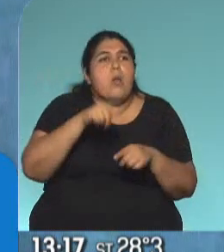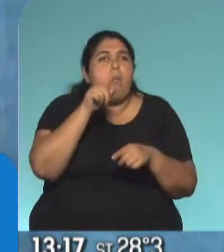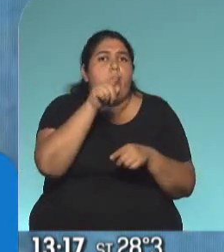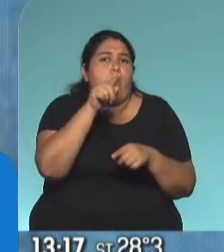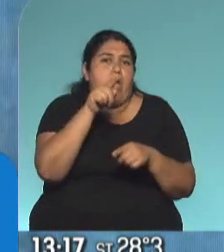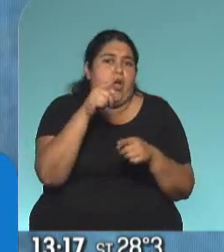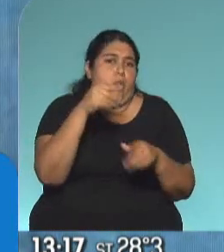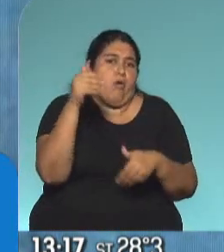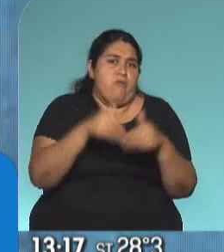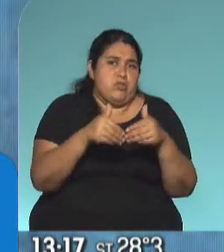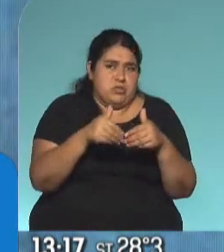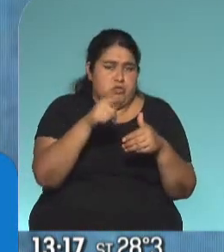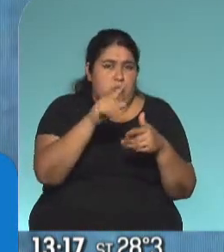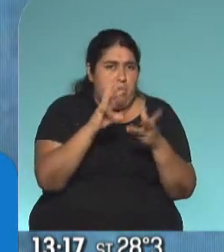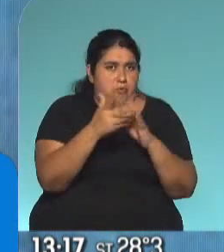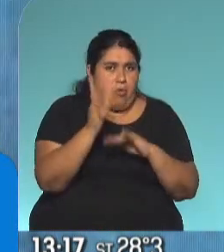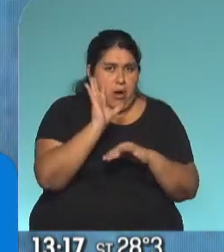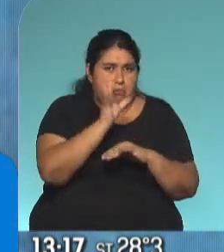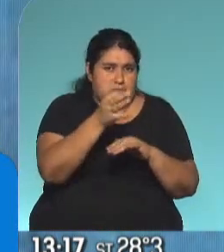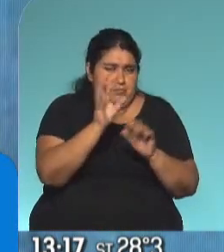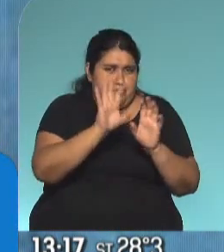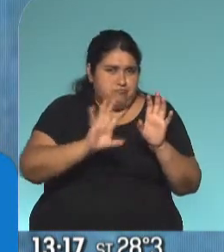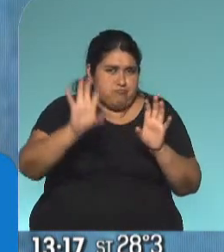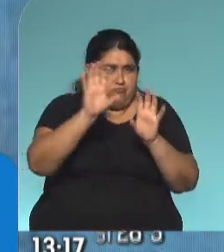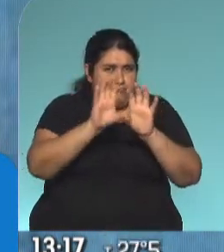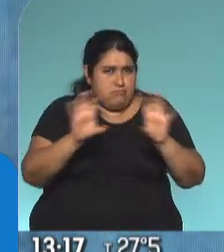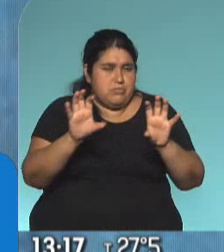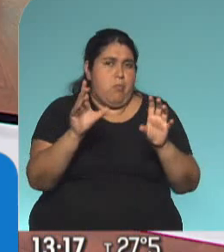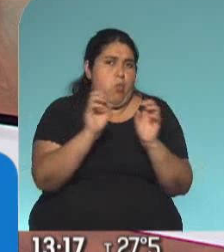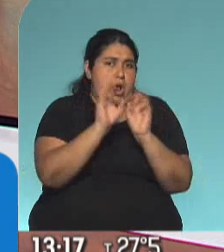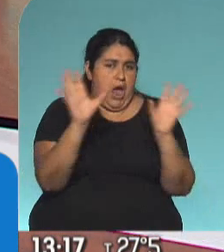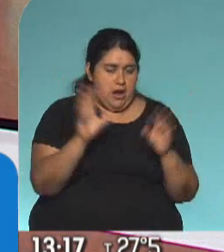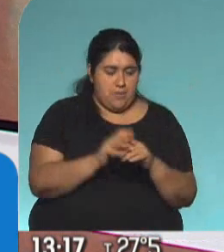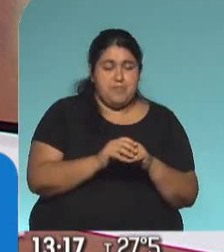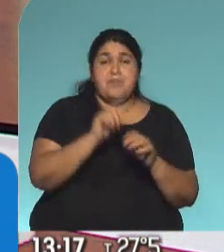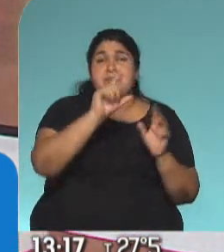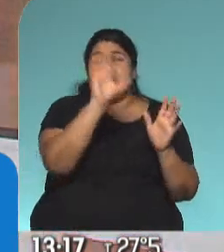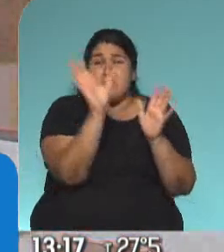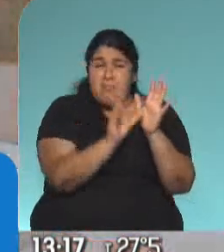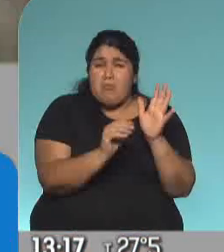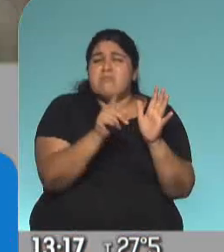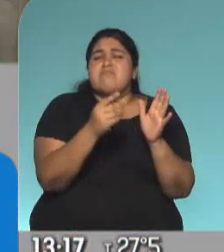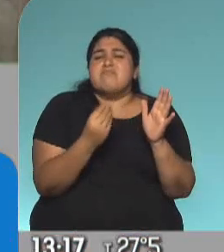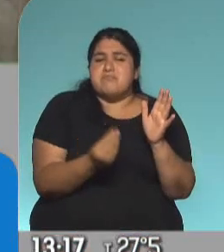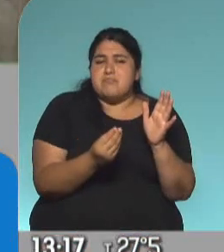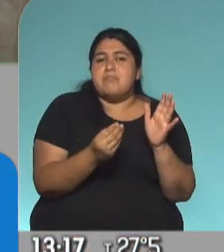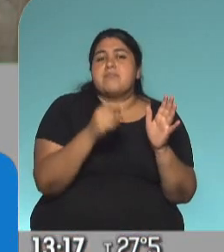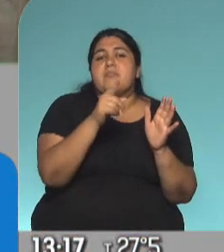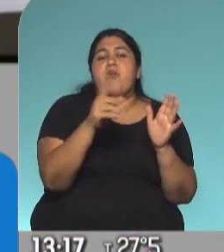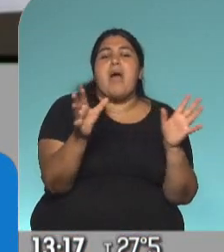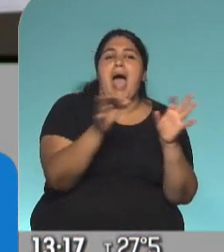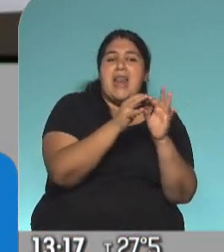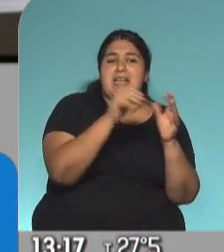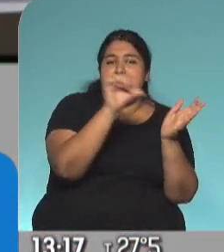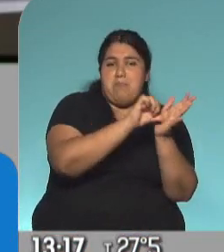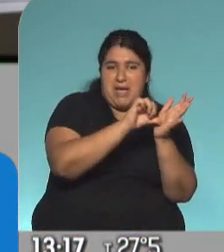esta elección y que lo vemos de manera muy clara, ¿no? Lo que aparece otra vez reflejado en el mapa es el fenómeno Alianza País y lo que